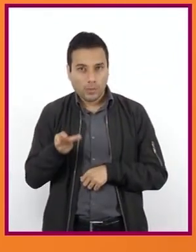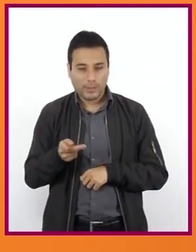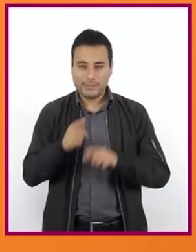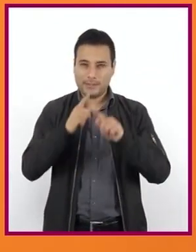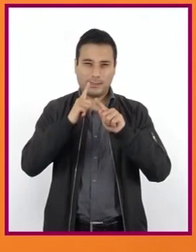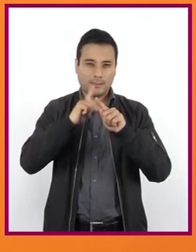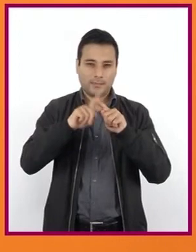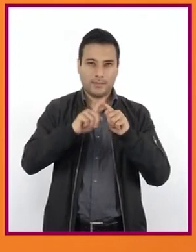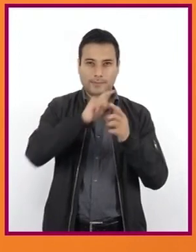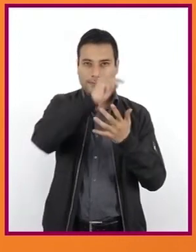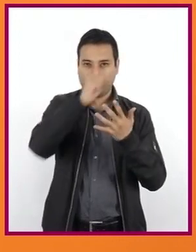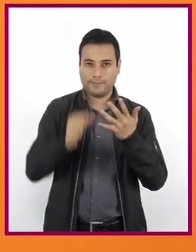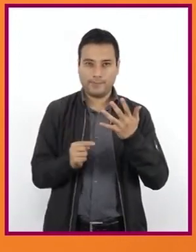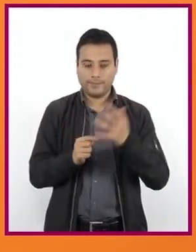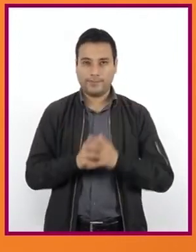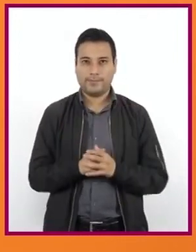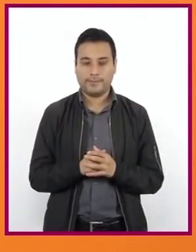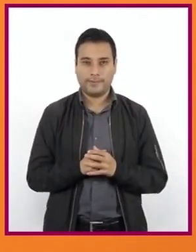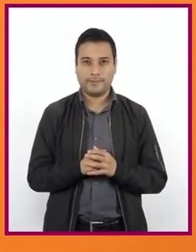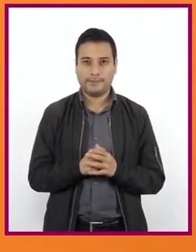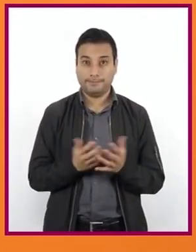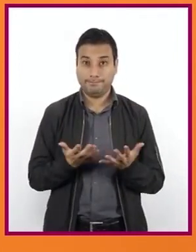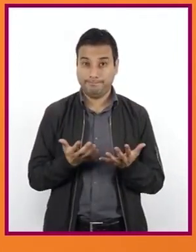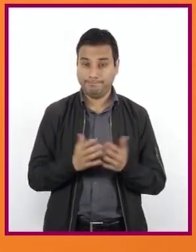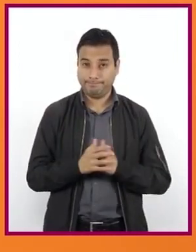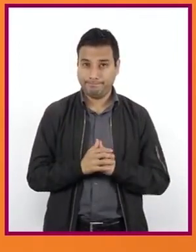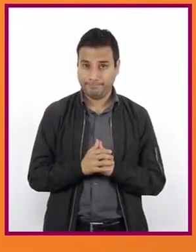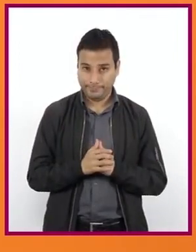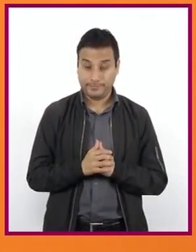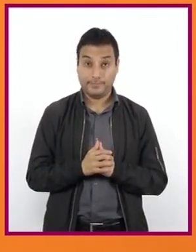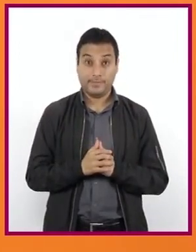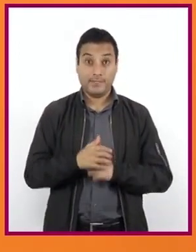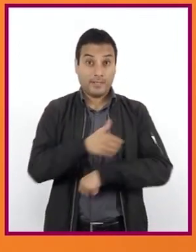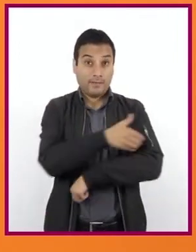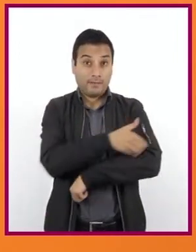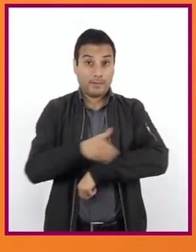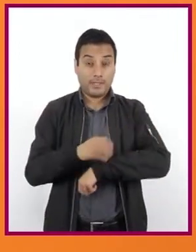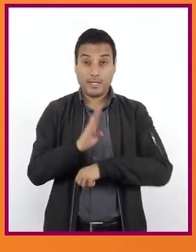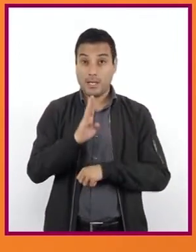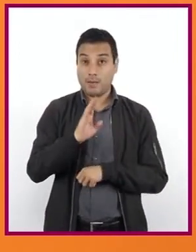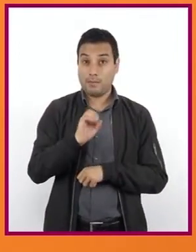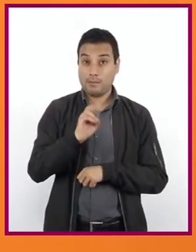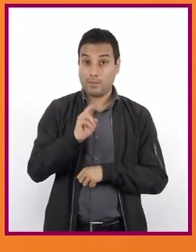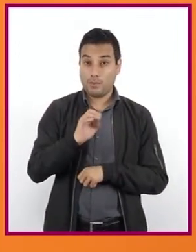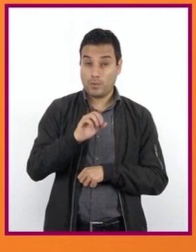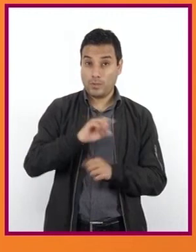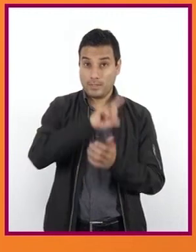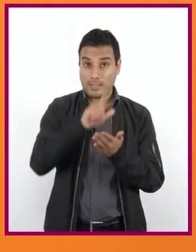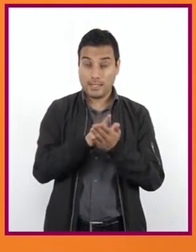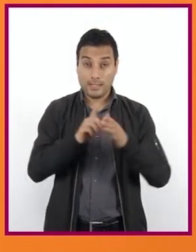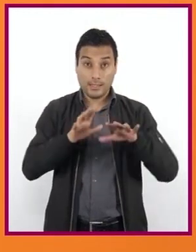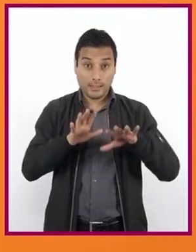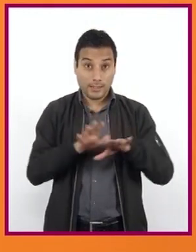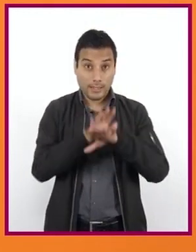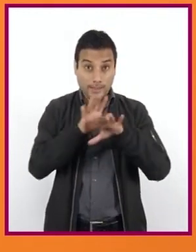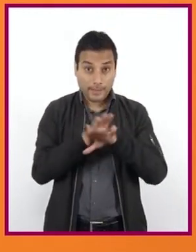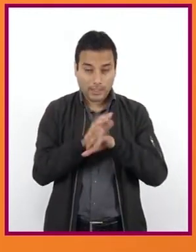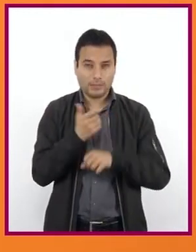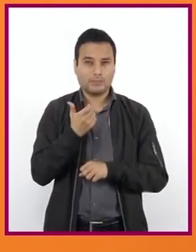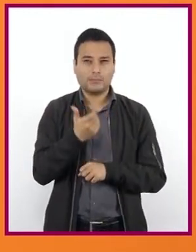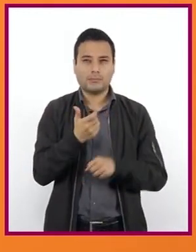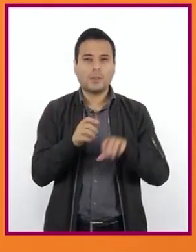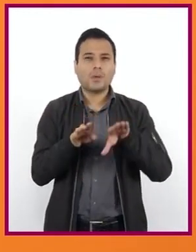síntesis, las consecuencias de la aplicación de las reformas borbónicas en Nueva España en el ámbito